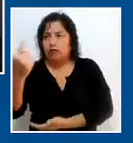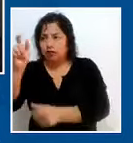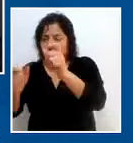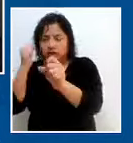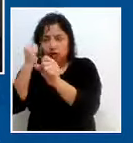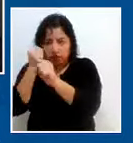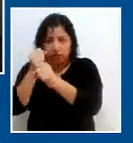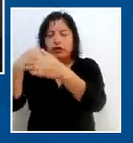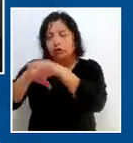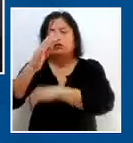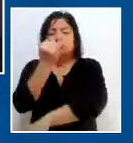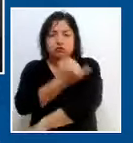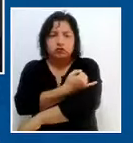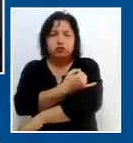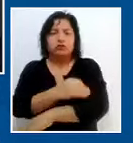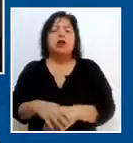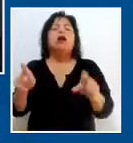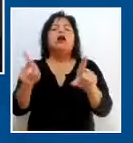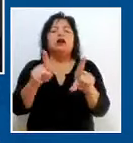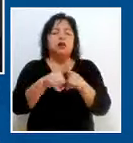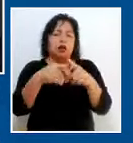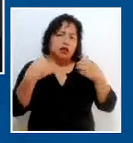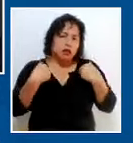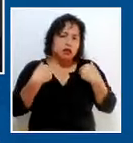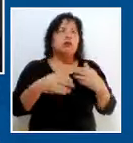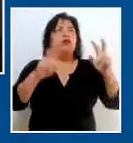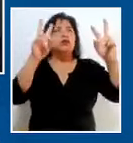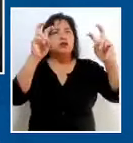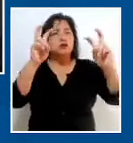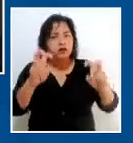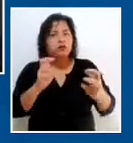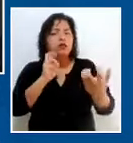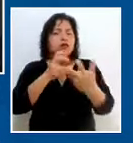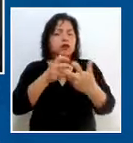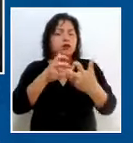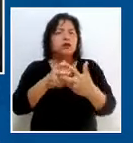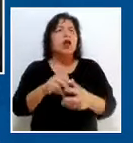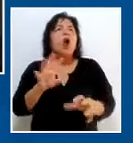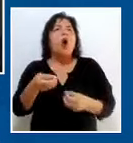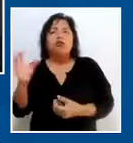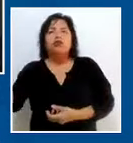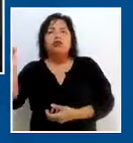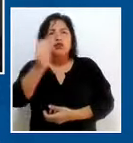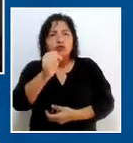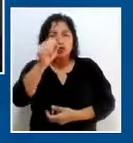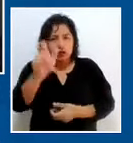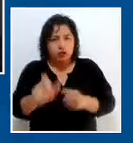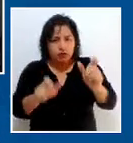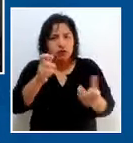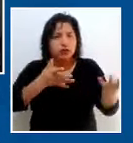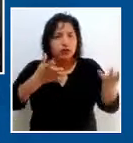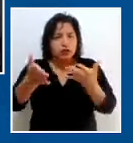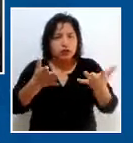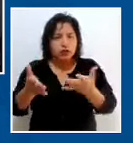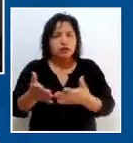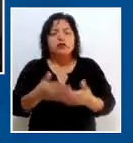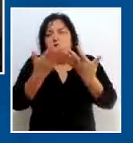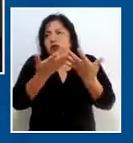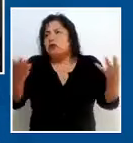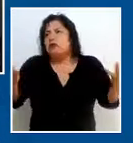entidad. Tenemos también rubros vinculados con contrataciones, ¿no? De servicios, de bienes de parte de la